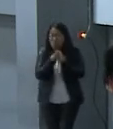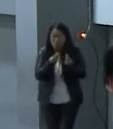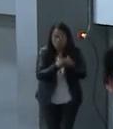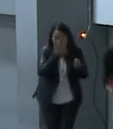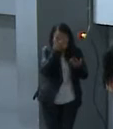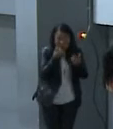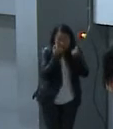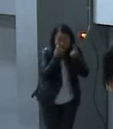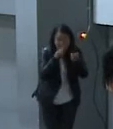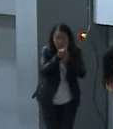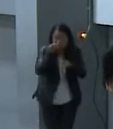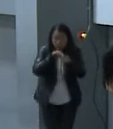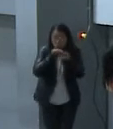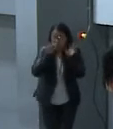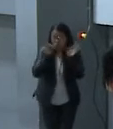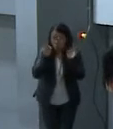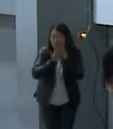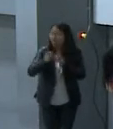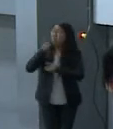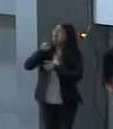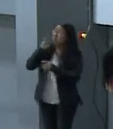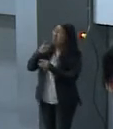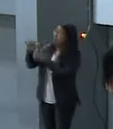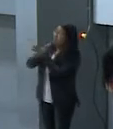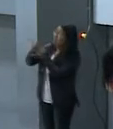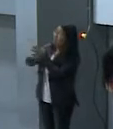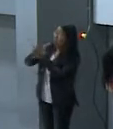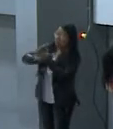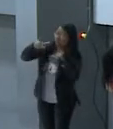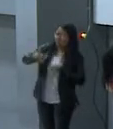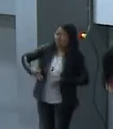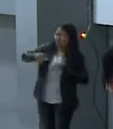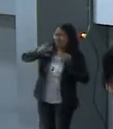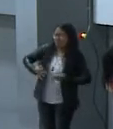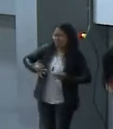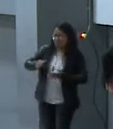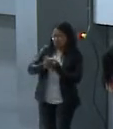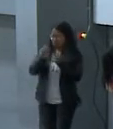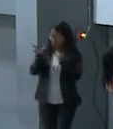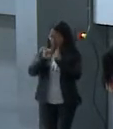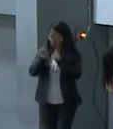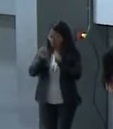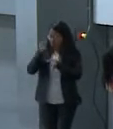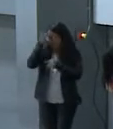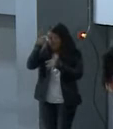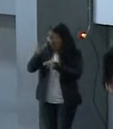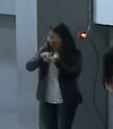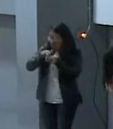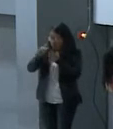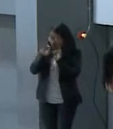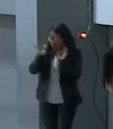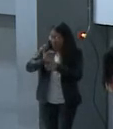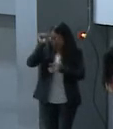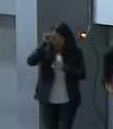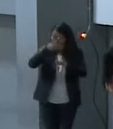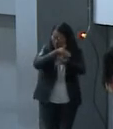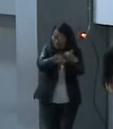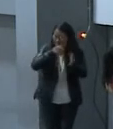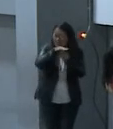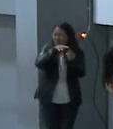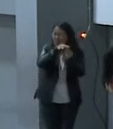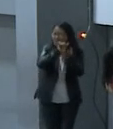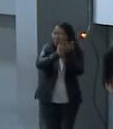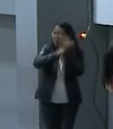no existen los recursos, no nos digamos mentiras, para hablar de formalización plena. Si ustedes recuerdan en el movimiento, ¿cuál era la reivindicación